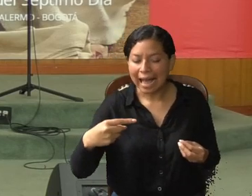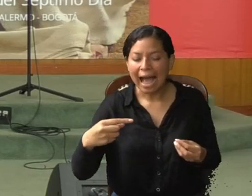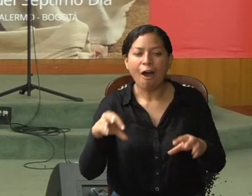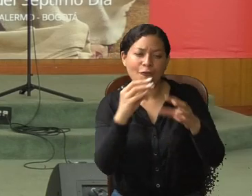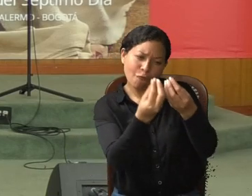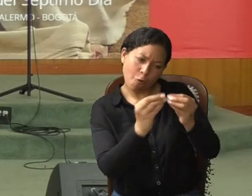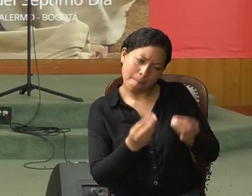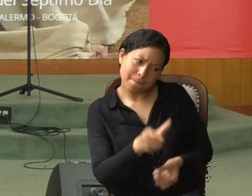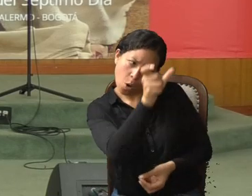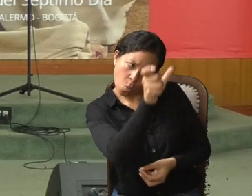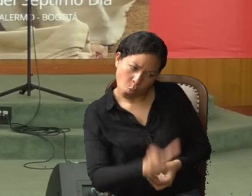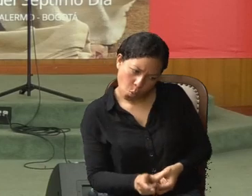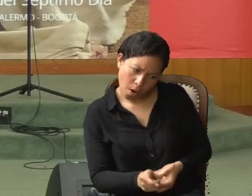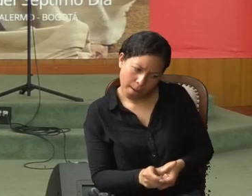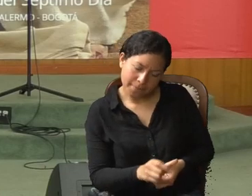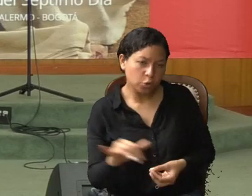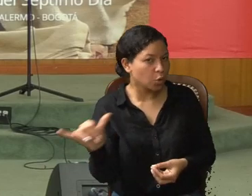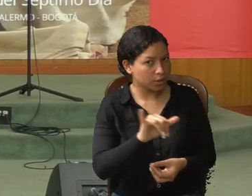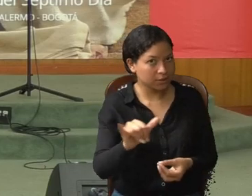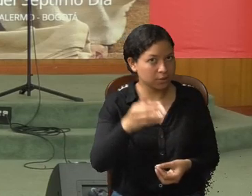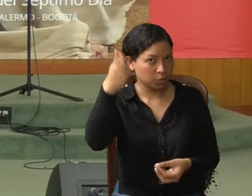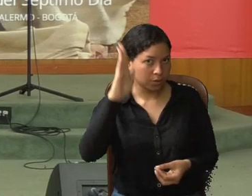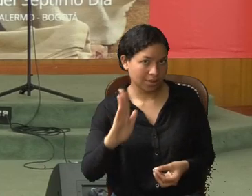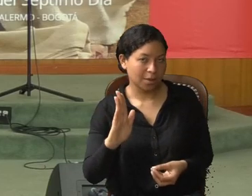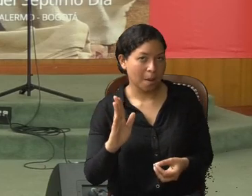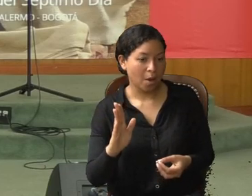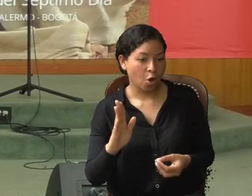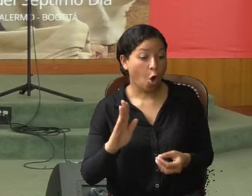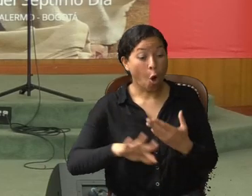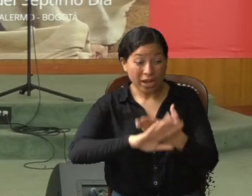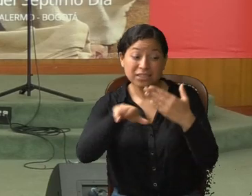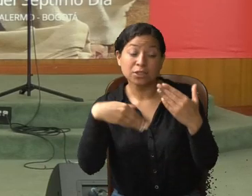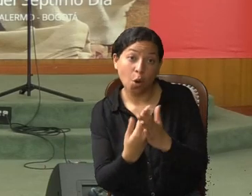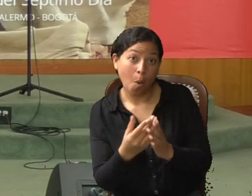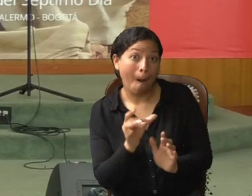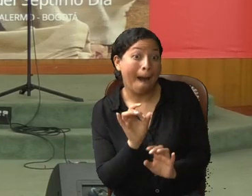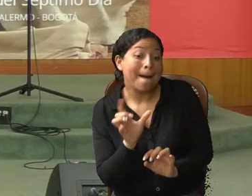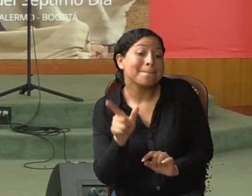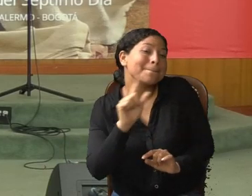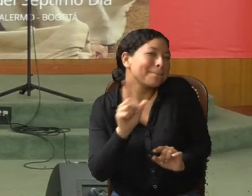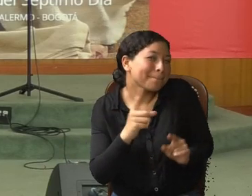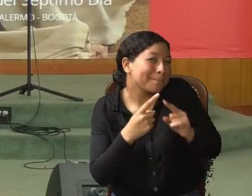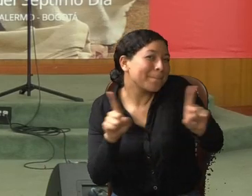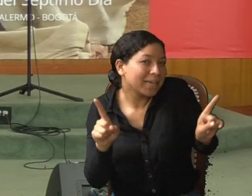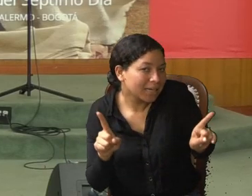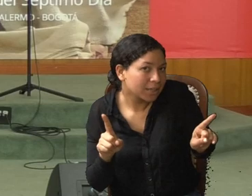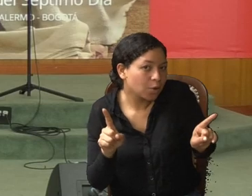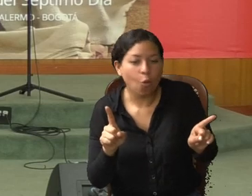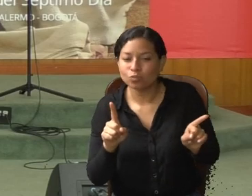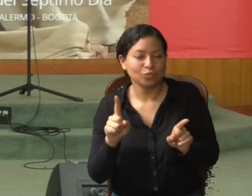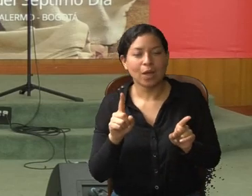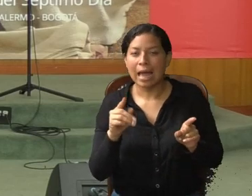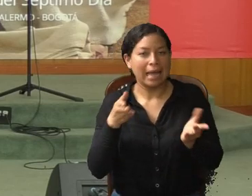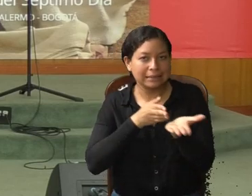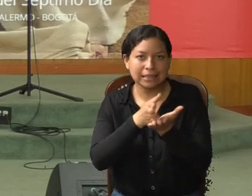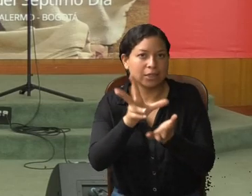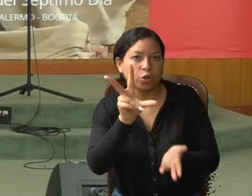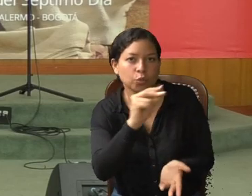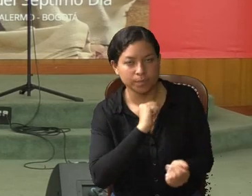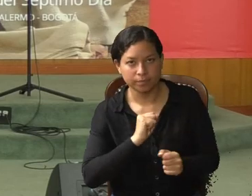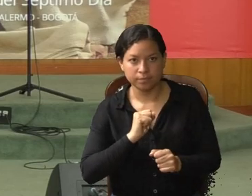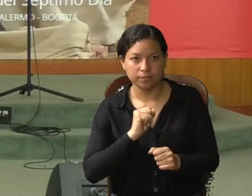de Dios, excepto en un aspecto. ¿Y cuál es ese aspecto? Ah, es el aspecto de la eternidad. ¿Por qué?